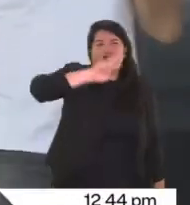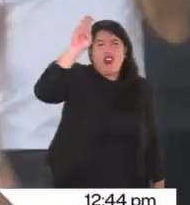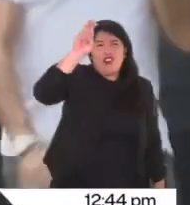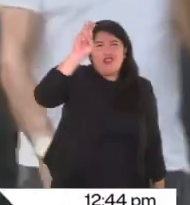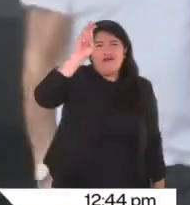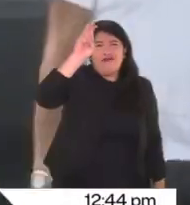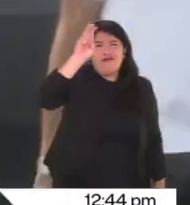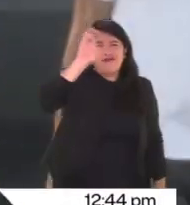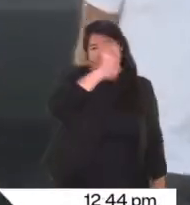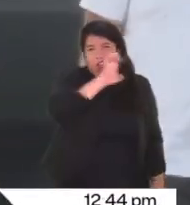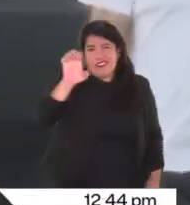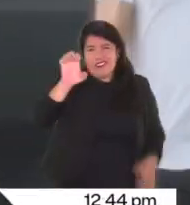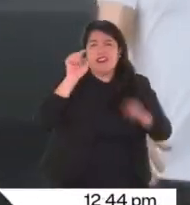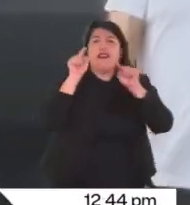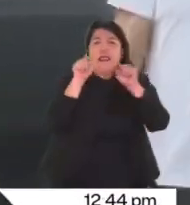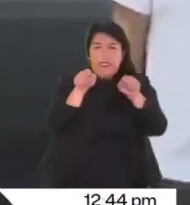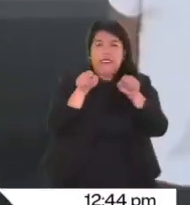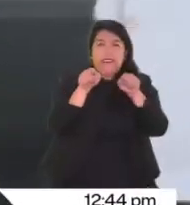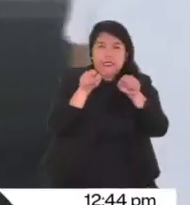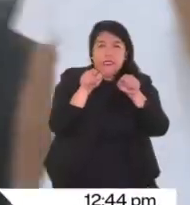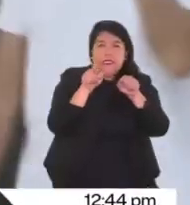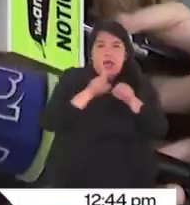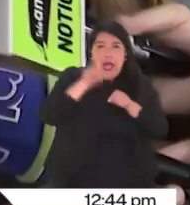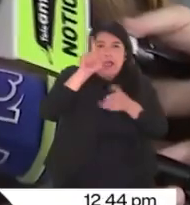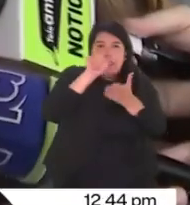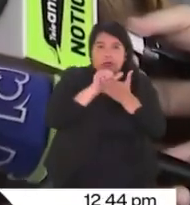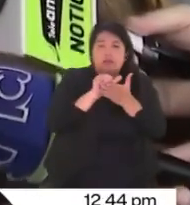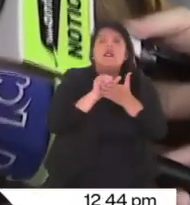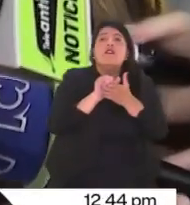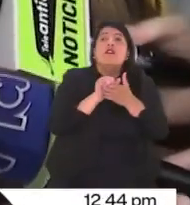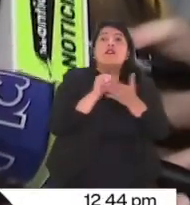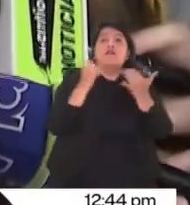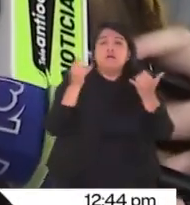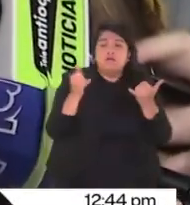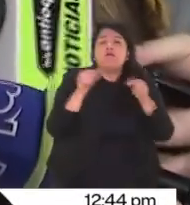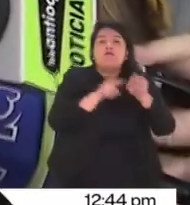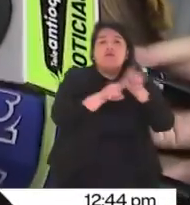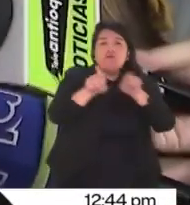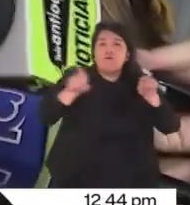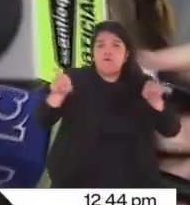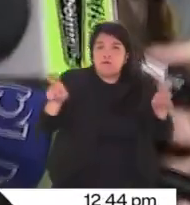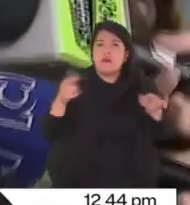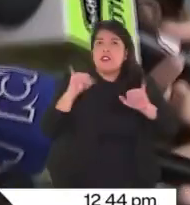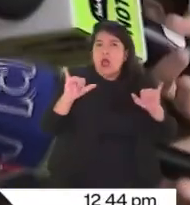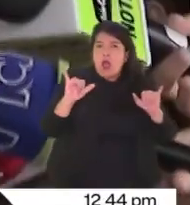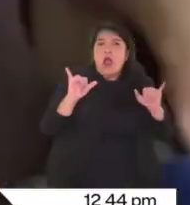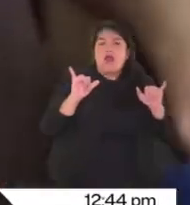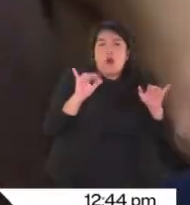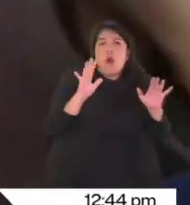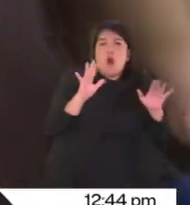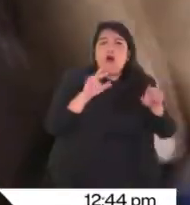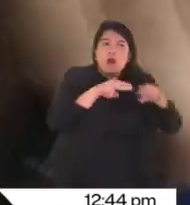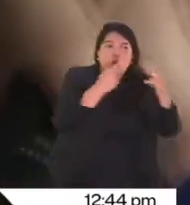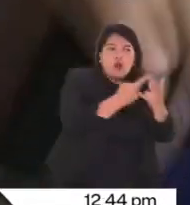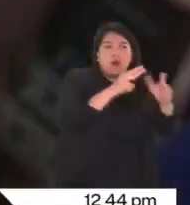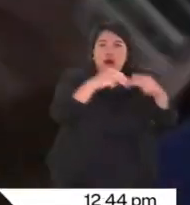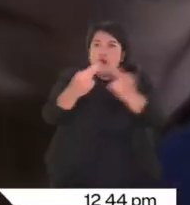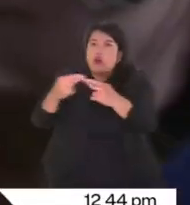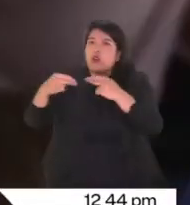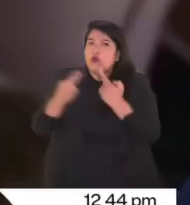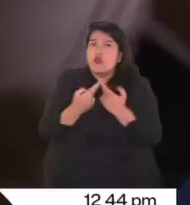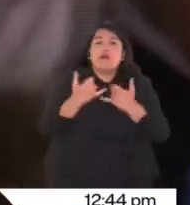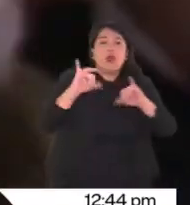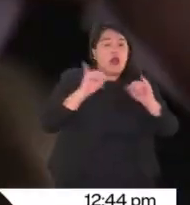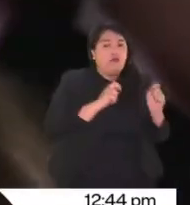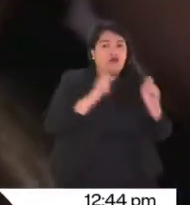mañana ambos mandatarios realizaron varios actos privados ellos ya se posicionaron ante el consejo de Medellín y